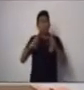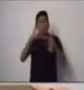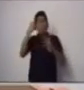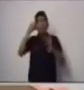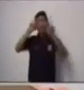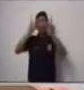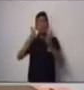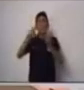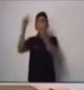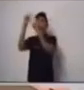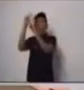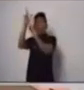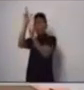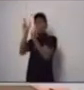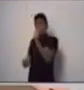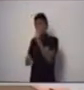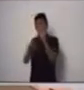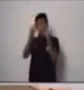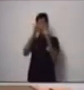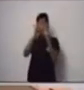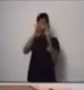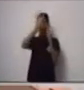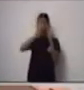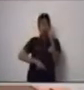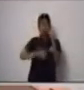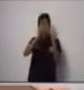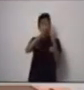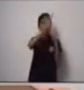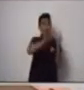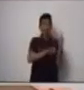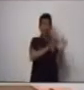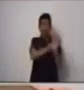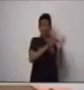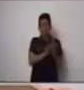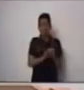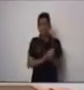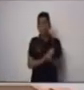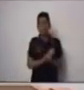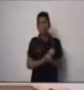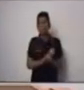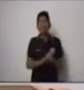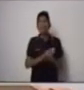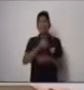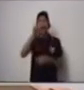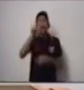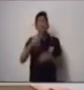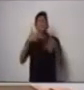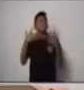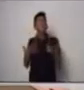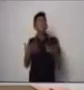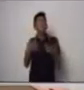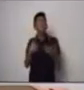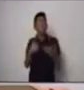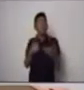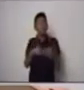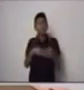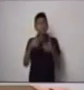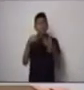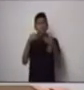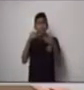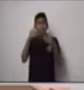nuestro armario de palabras compuestas. Ahora bien vamos a doblar a la mitad